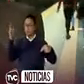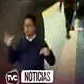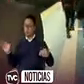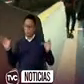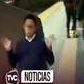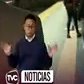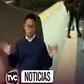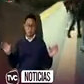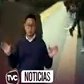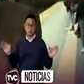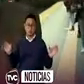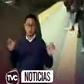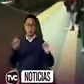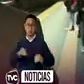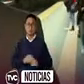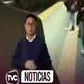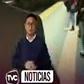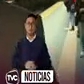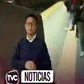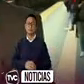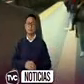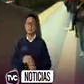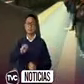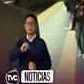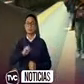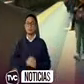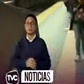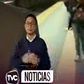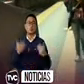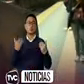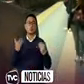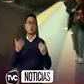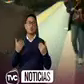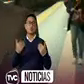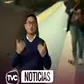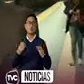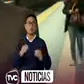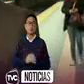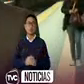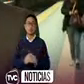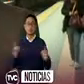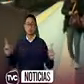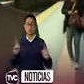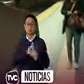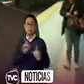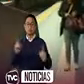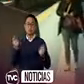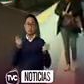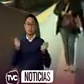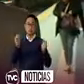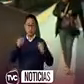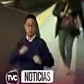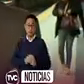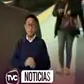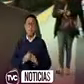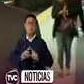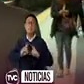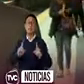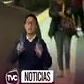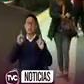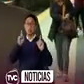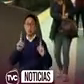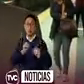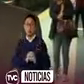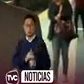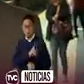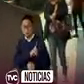en la configuración que tenemos de la línea. ¿Sí? Desde cualquier coche se puede operar el tren, pero siempre hay un sentido de